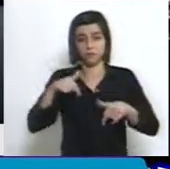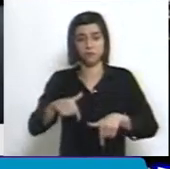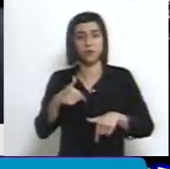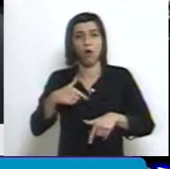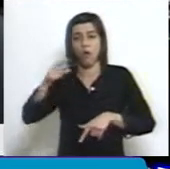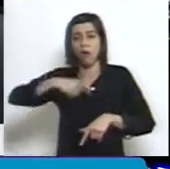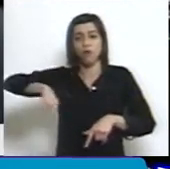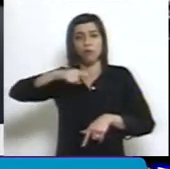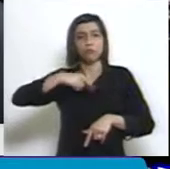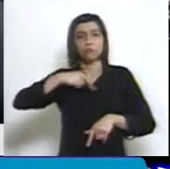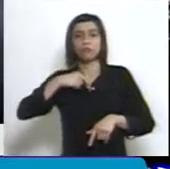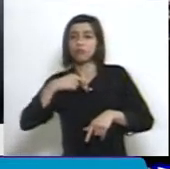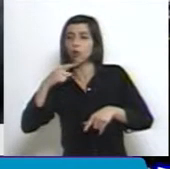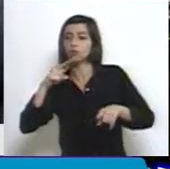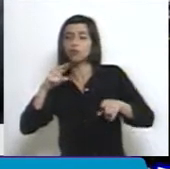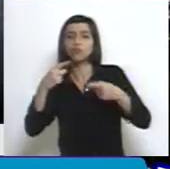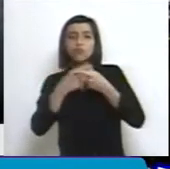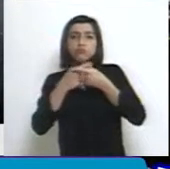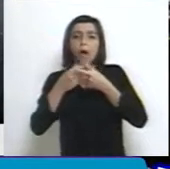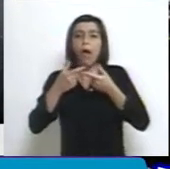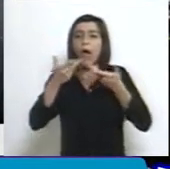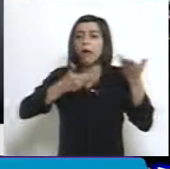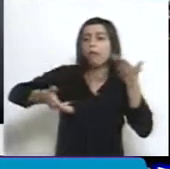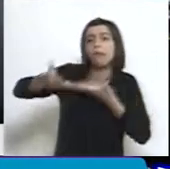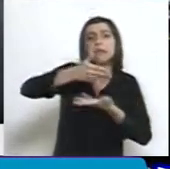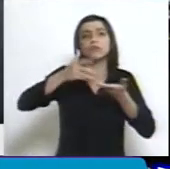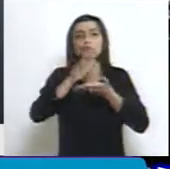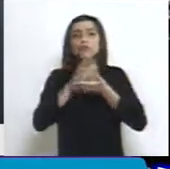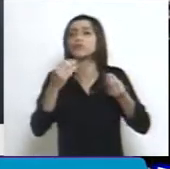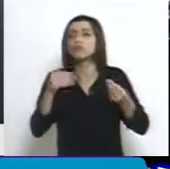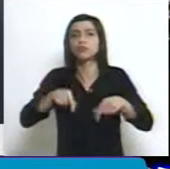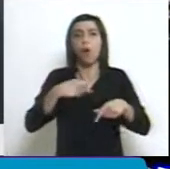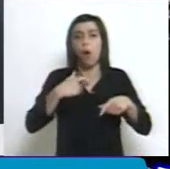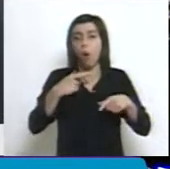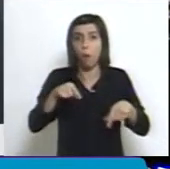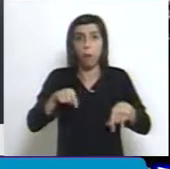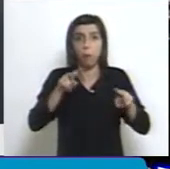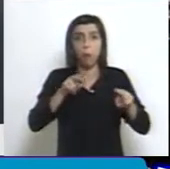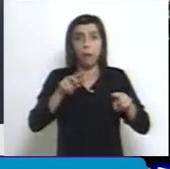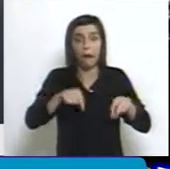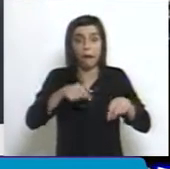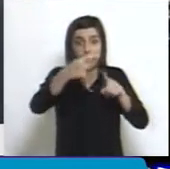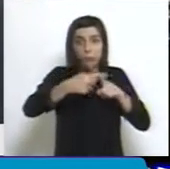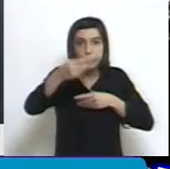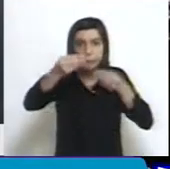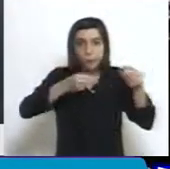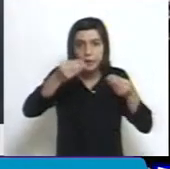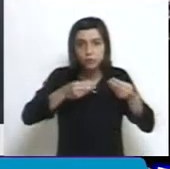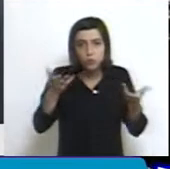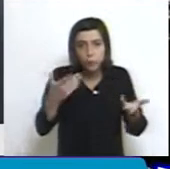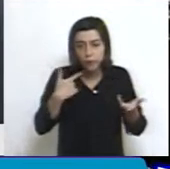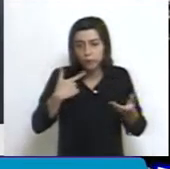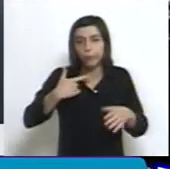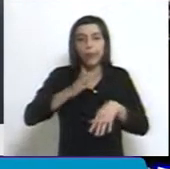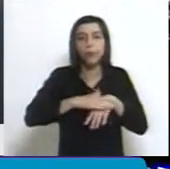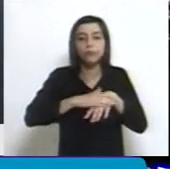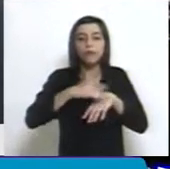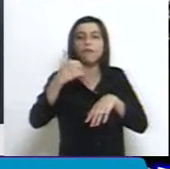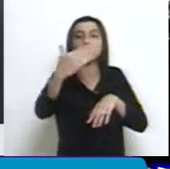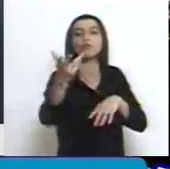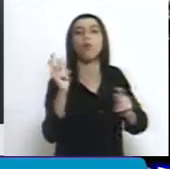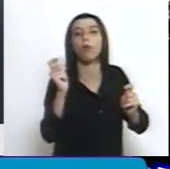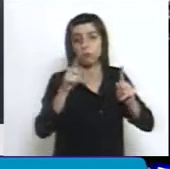ser ejecutado y al que va a tener que atenerse un gobierno que asume en diciembre de este año y